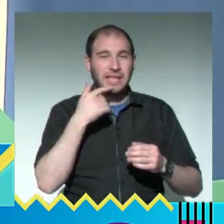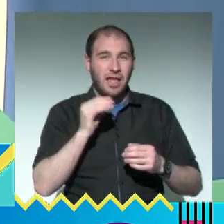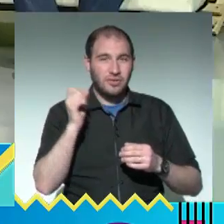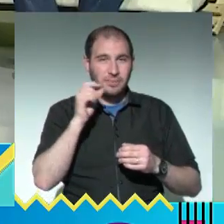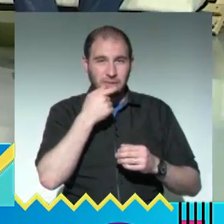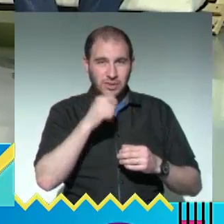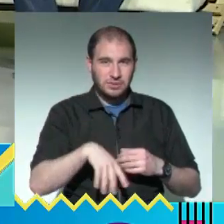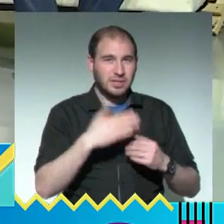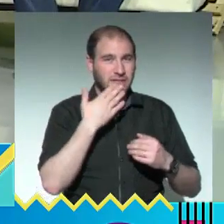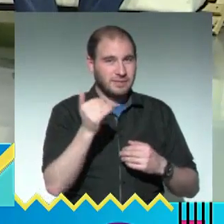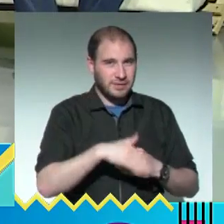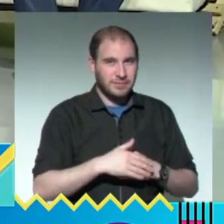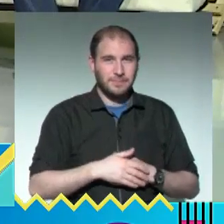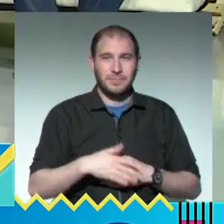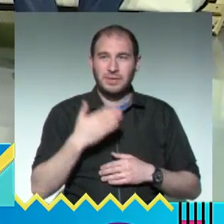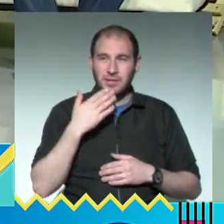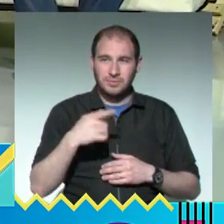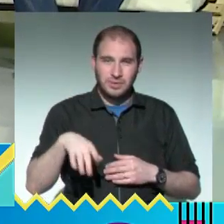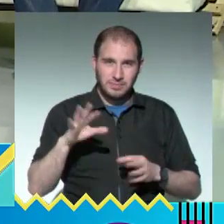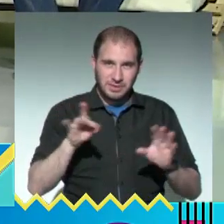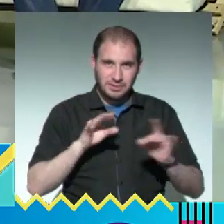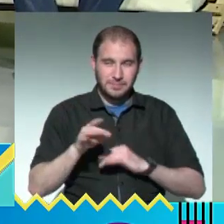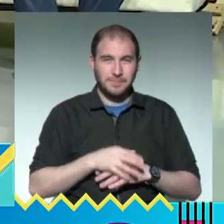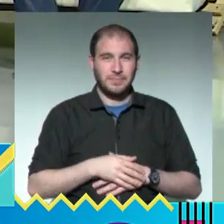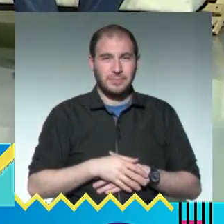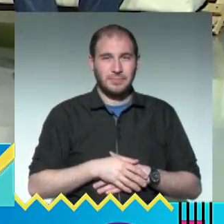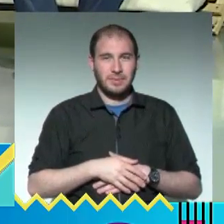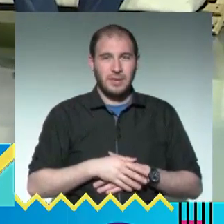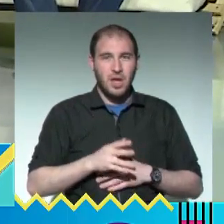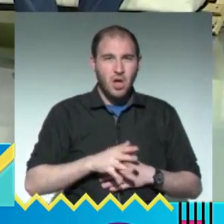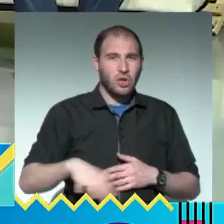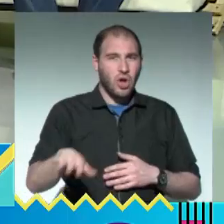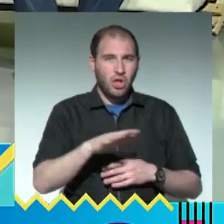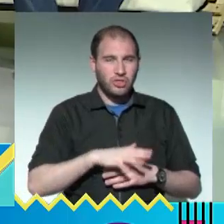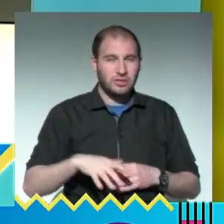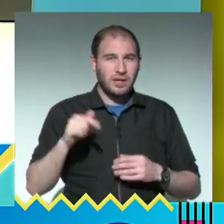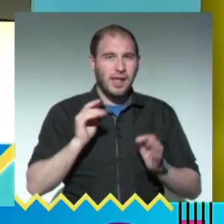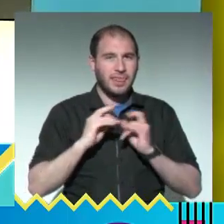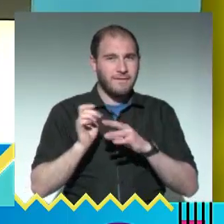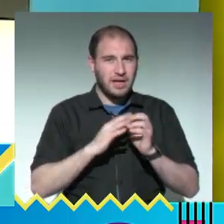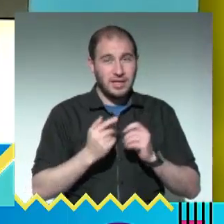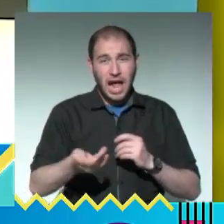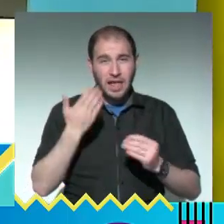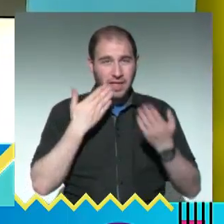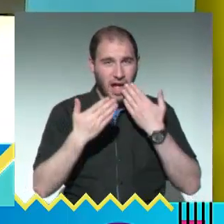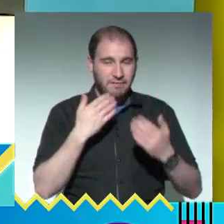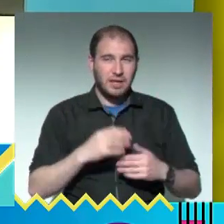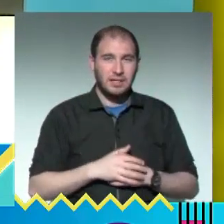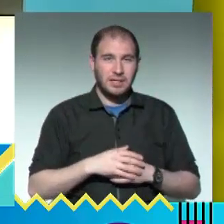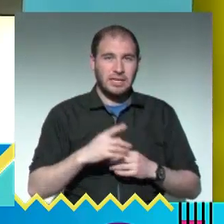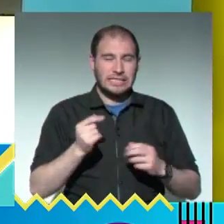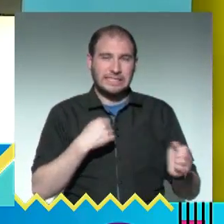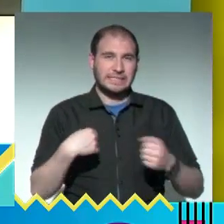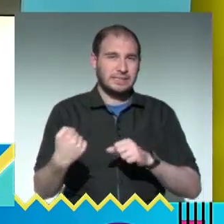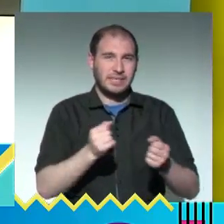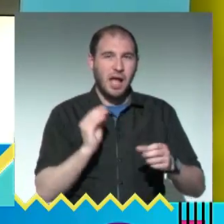la provincia. Muchas gracias, Nico, por estar presente. A ustedes por la invitación. Bueno, el contexto de este debate, lo decíamos recién, una alta